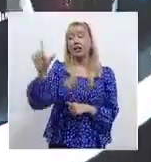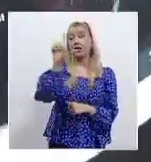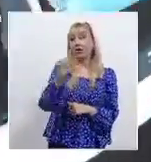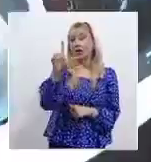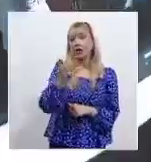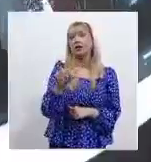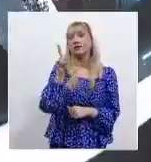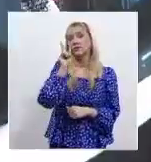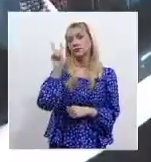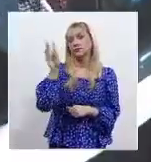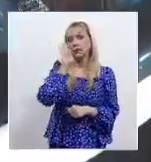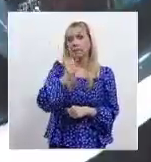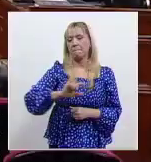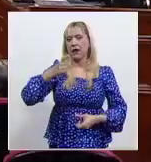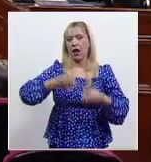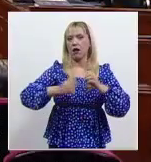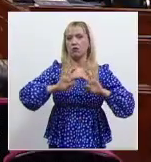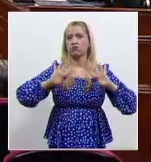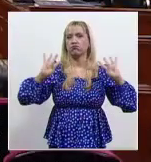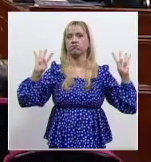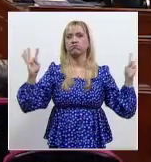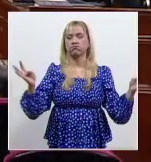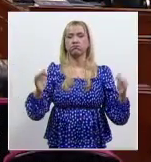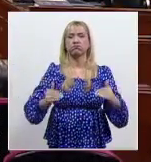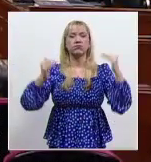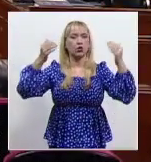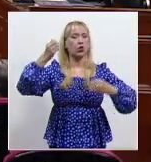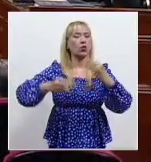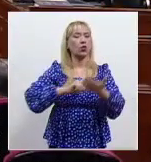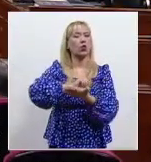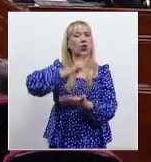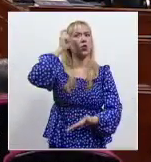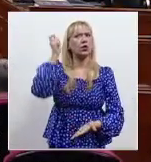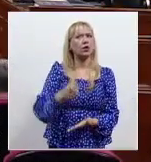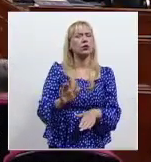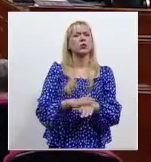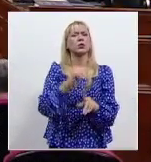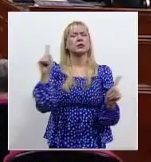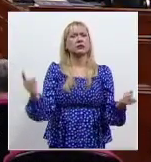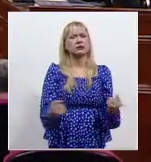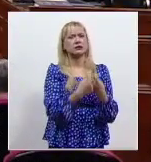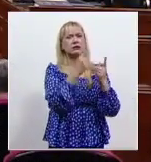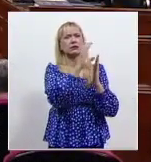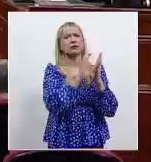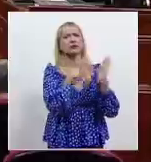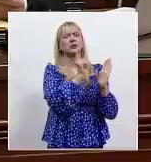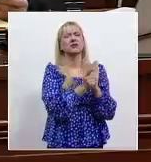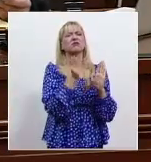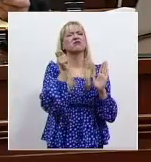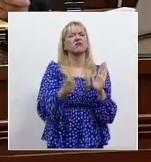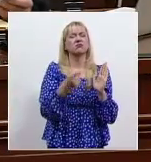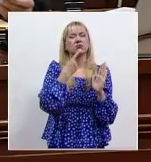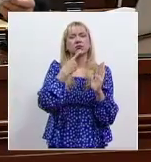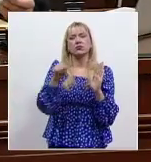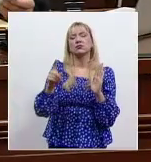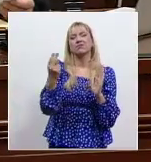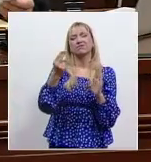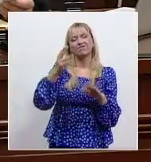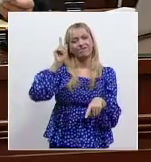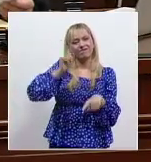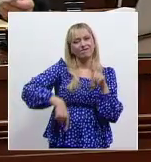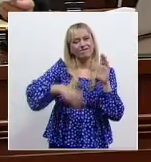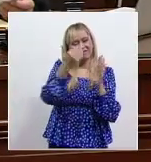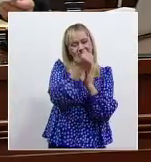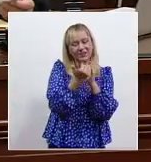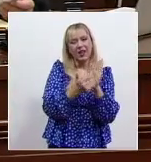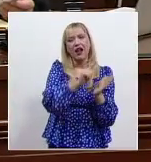siga la sesión del Pleno de la Suprema Corte. En esta ocasión tiene previsto resolver una acción de inconstitucionalidad en la que demandan invalidar disposiciones